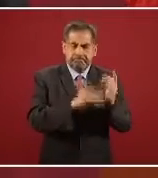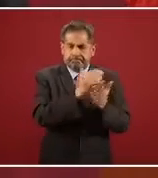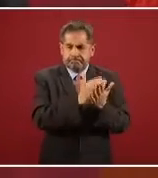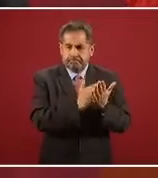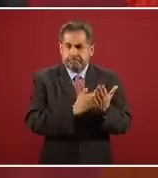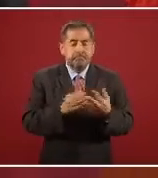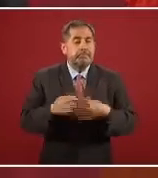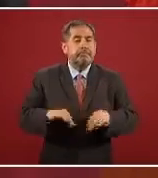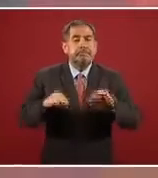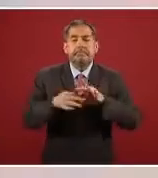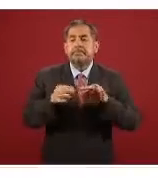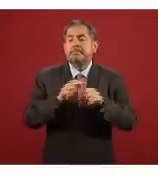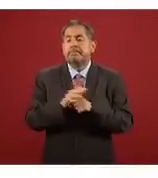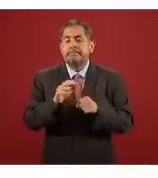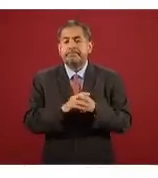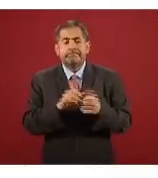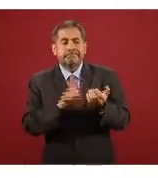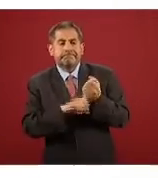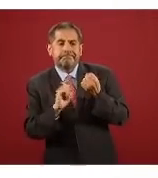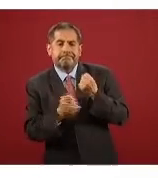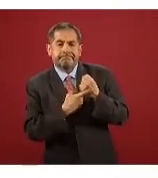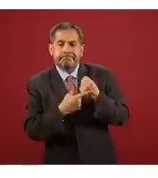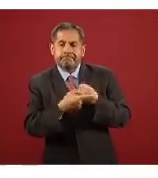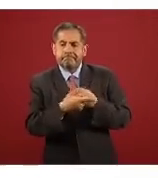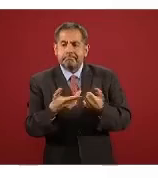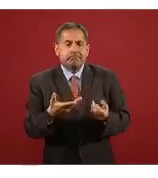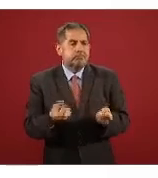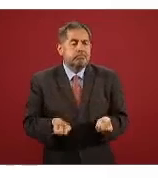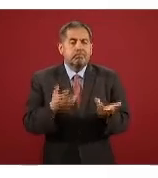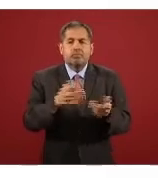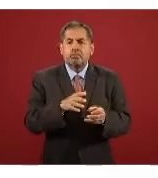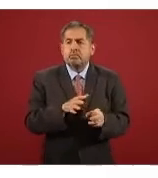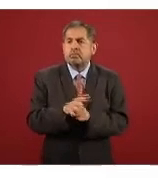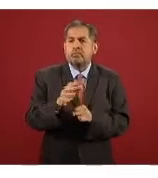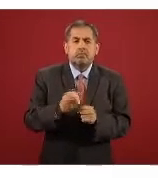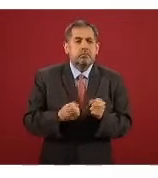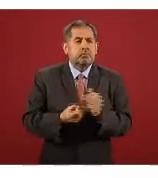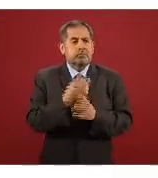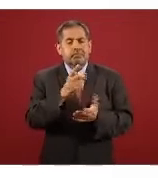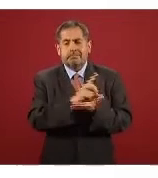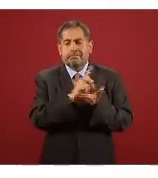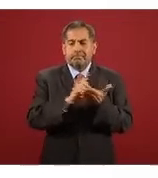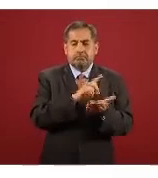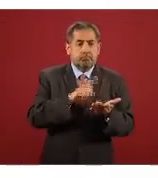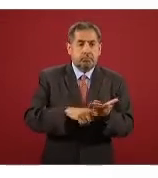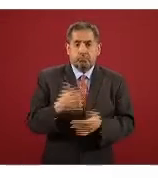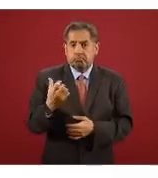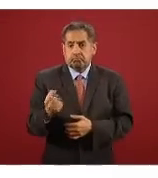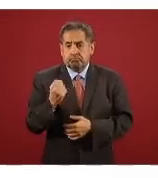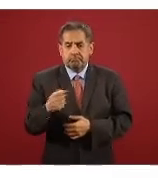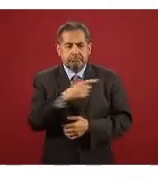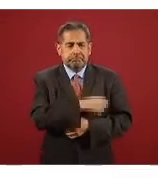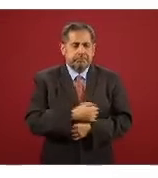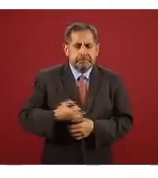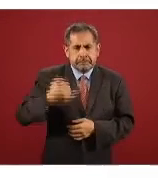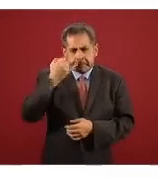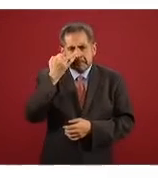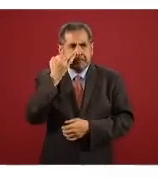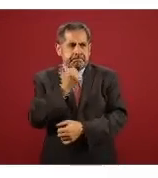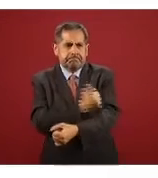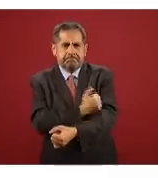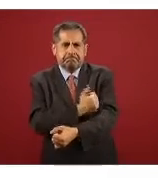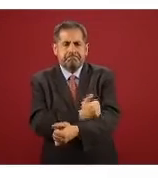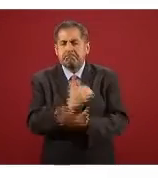conocer cuáles son las nuevas drogas que finalmente, siendo más potentes que la heroína o la cocaína,